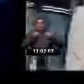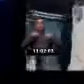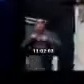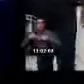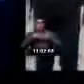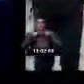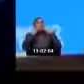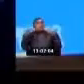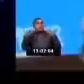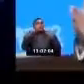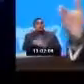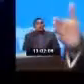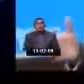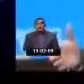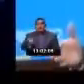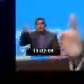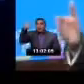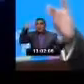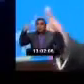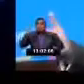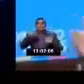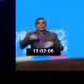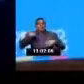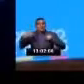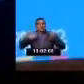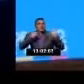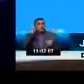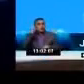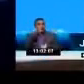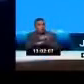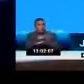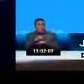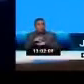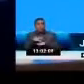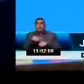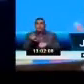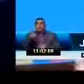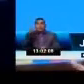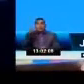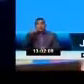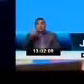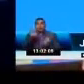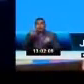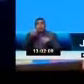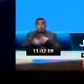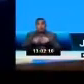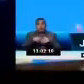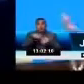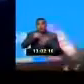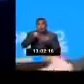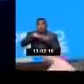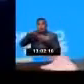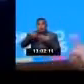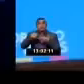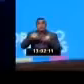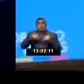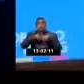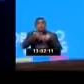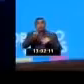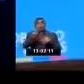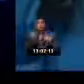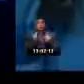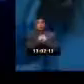espacios públicos? Las discotecas, nightclubs, que de acuerdo a la Autoridad de Salud creen que todavía no se puede autorizar, se lo puede hacer